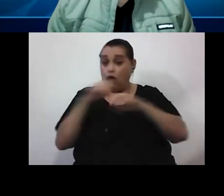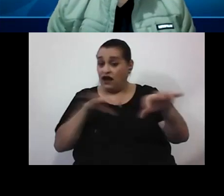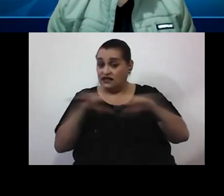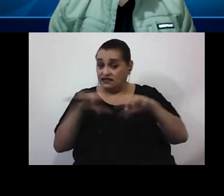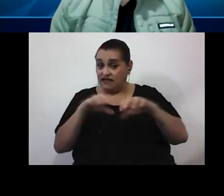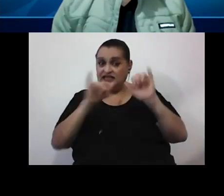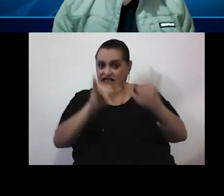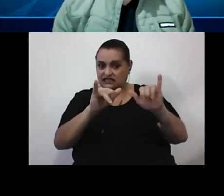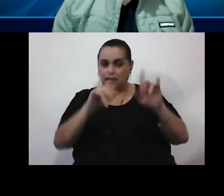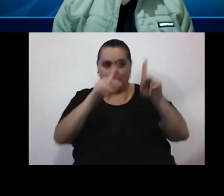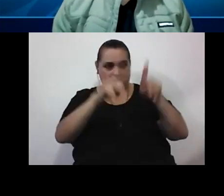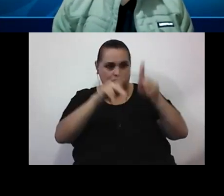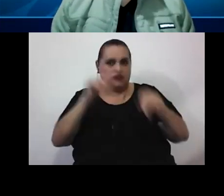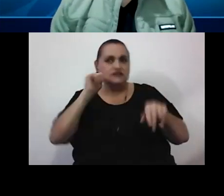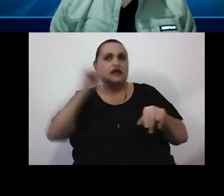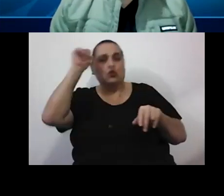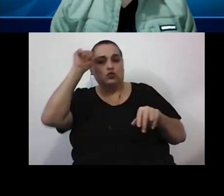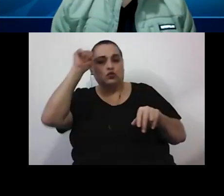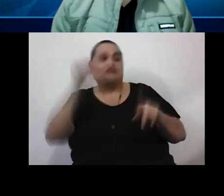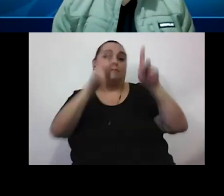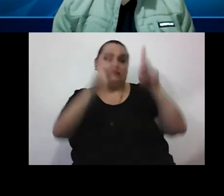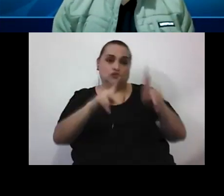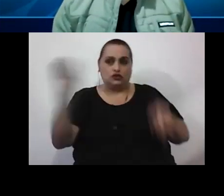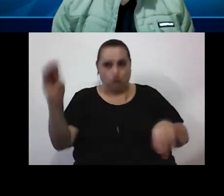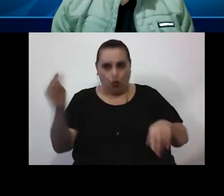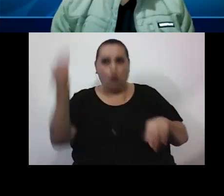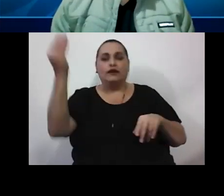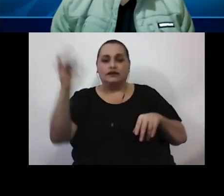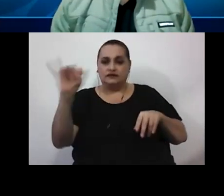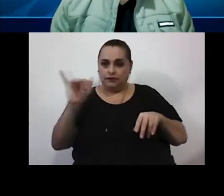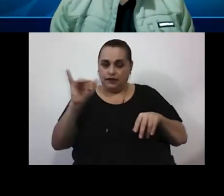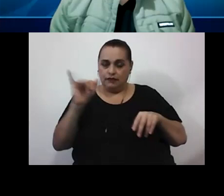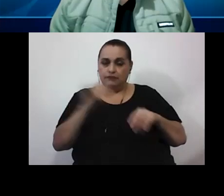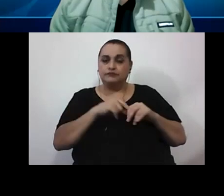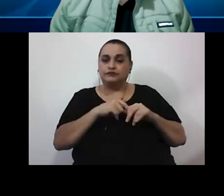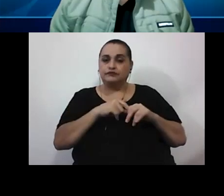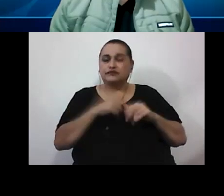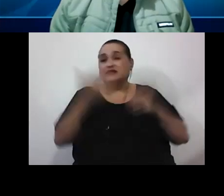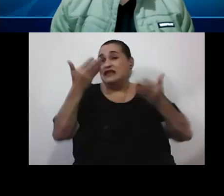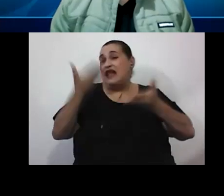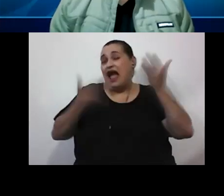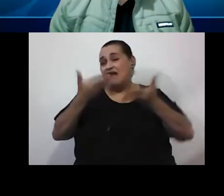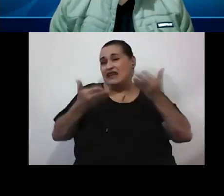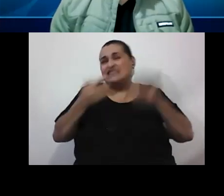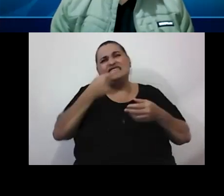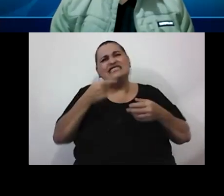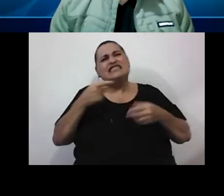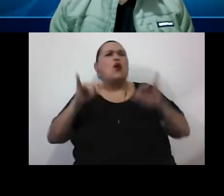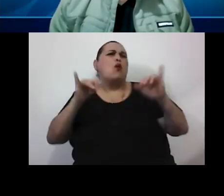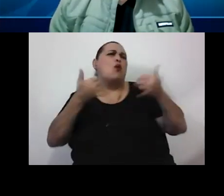personas adultas y personas adolescentes, que a veces se dice, es que como son